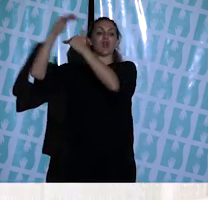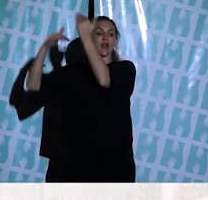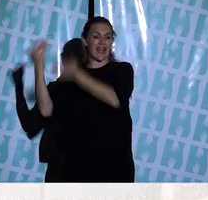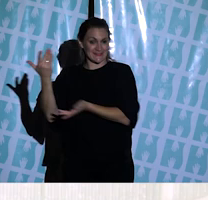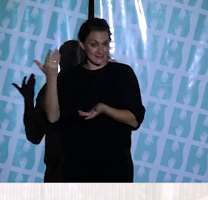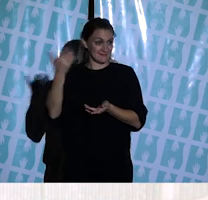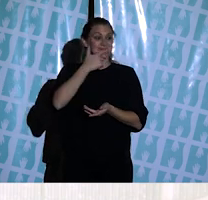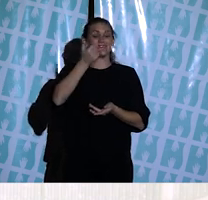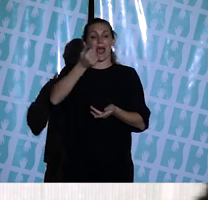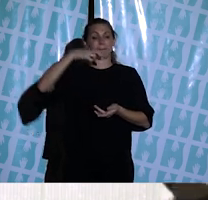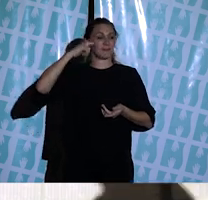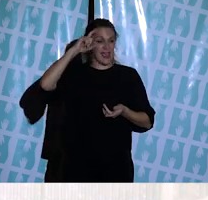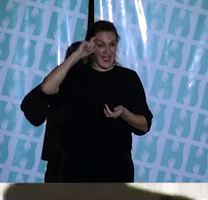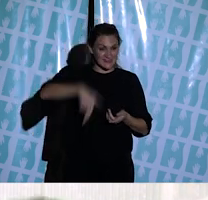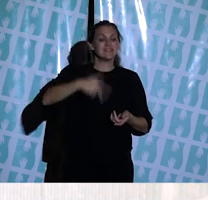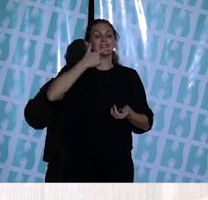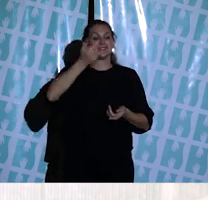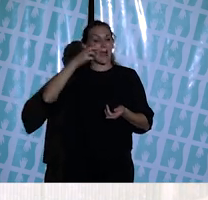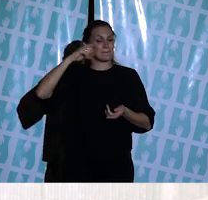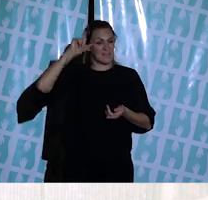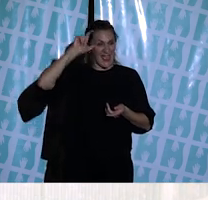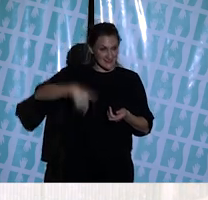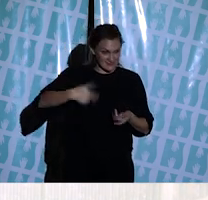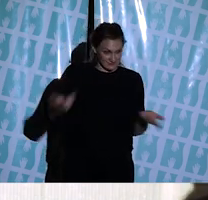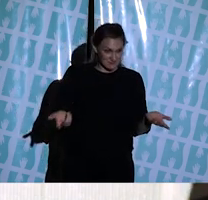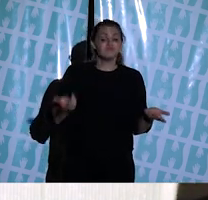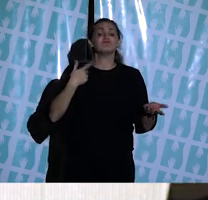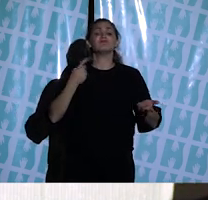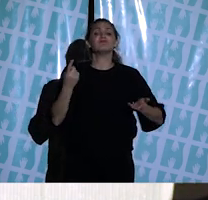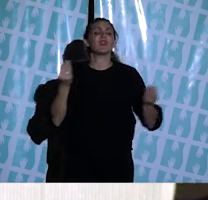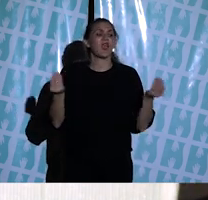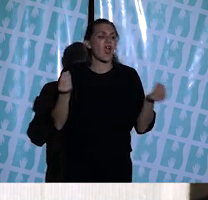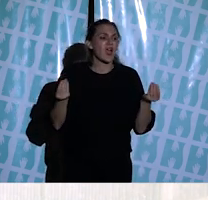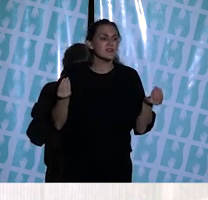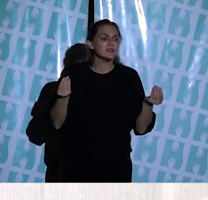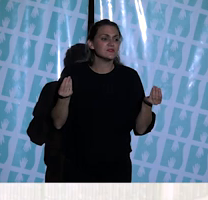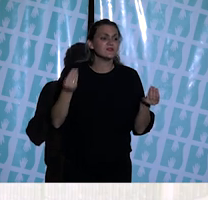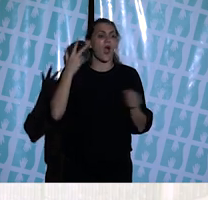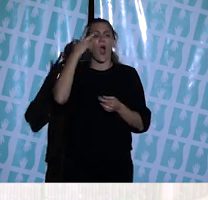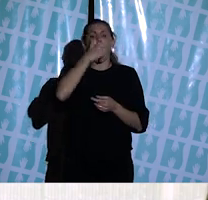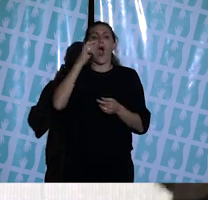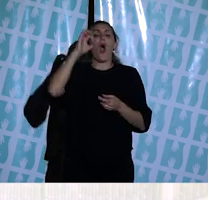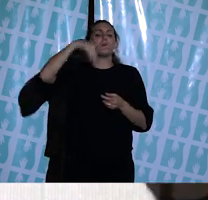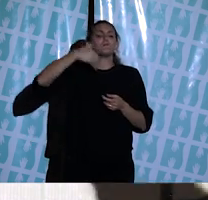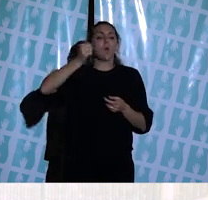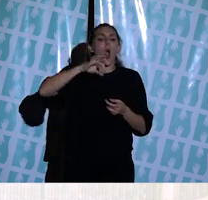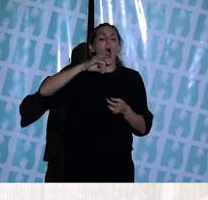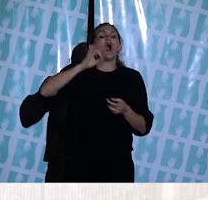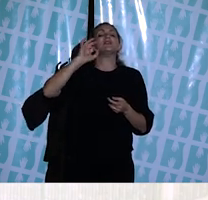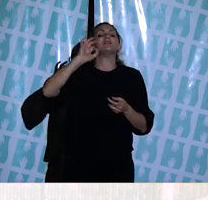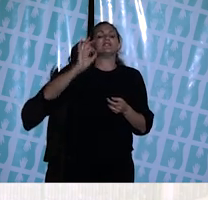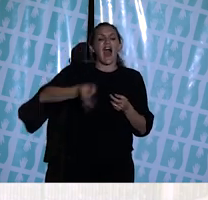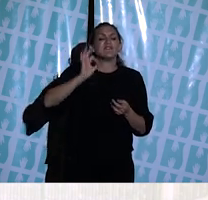sapiens. El Homo sapiens sapiens es el hombre que sabe que